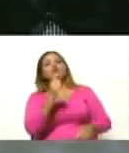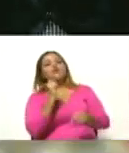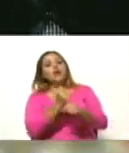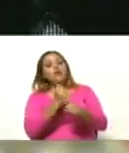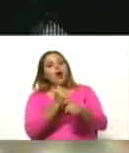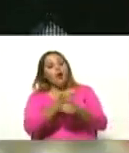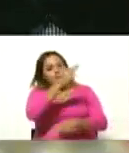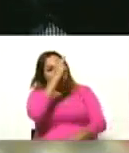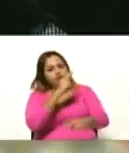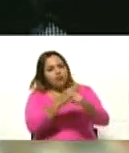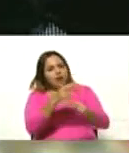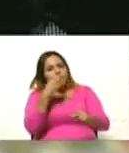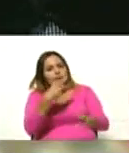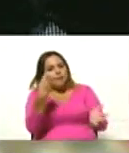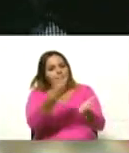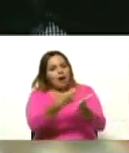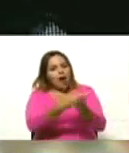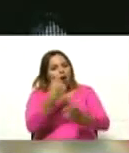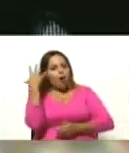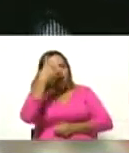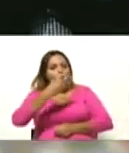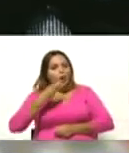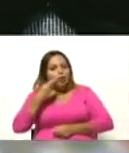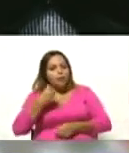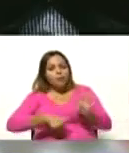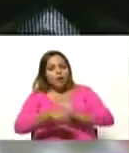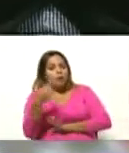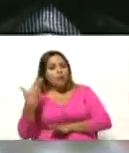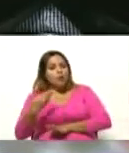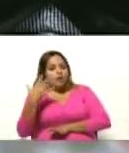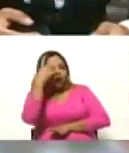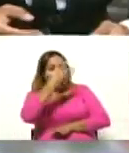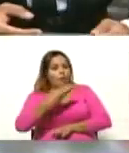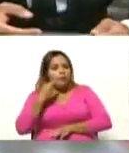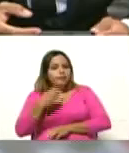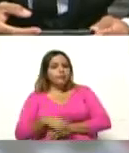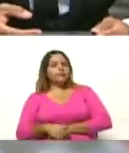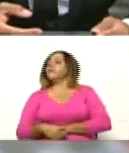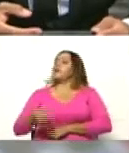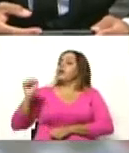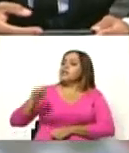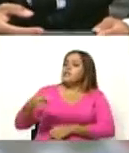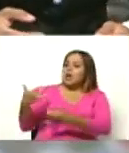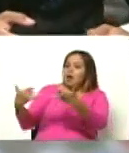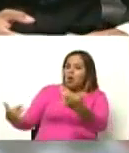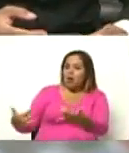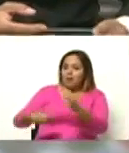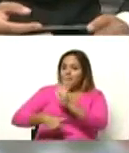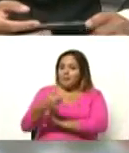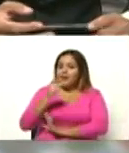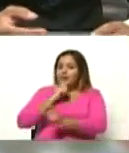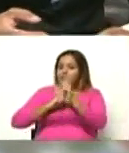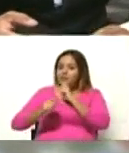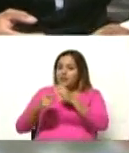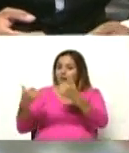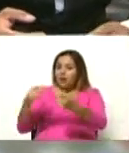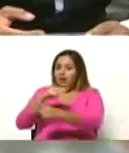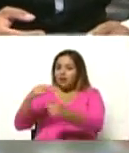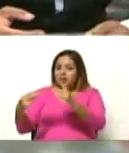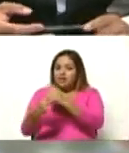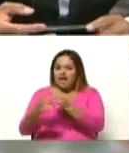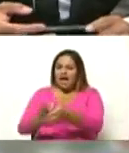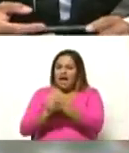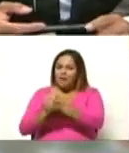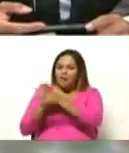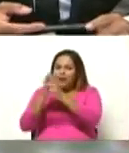bien remunerado a los jóvenes, fundamentalmente a los jóvenes. Bueno, y ahora estamos llegando a la parte polémica de nuestro programa 360, nuestros amigos de Miami, que no